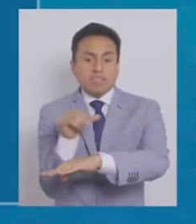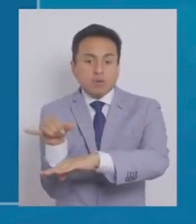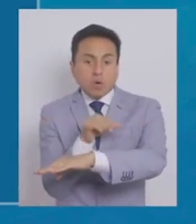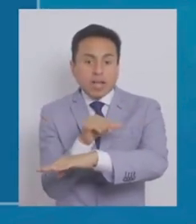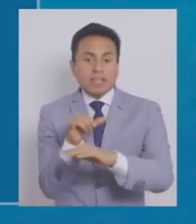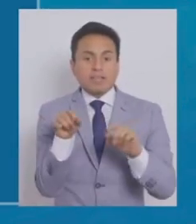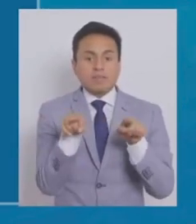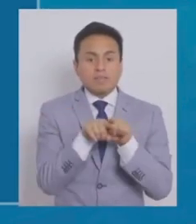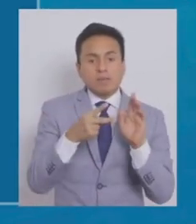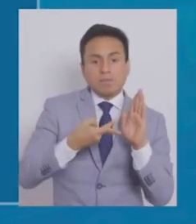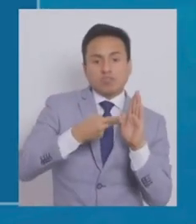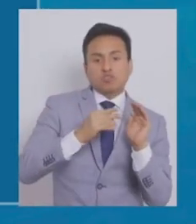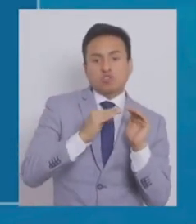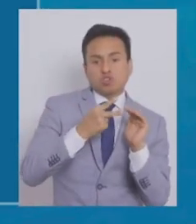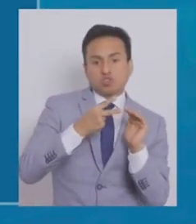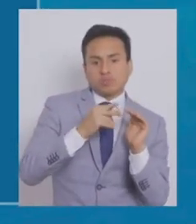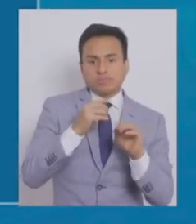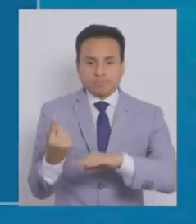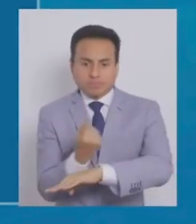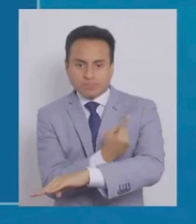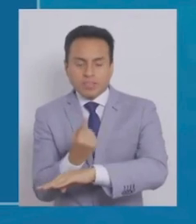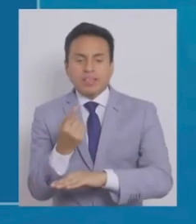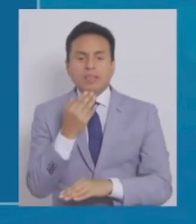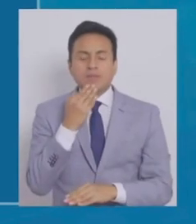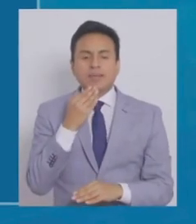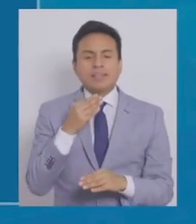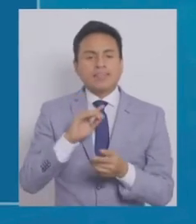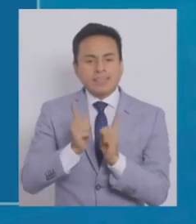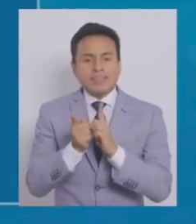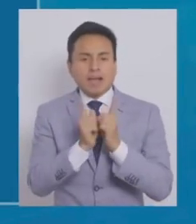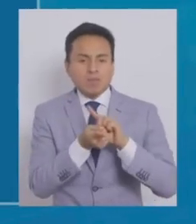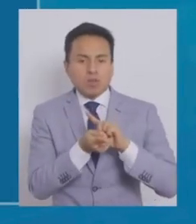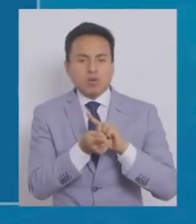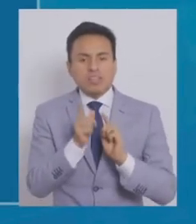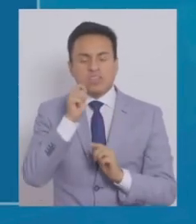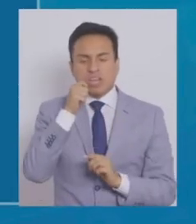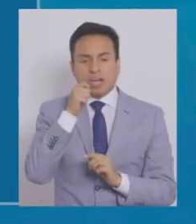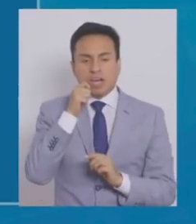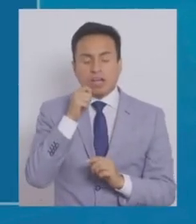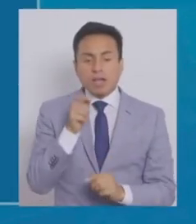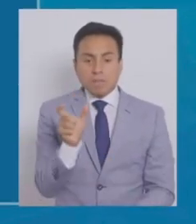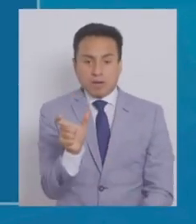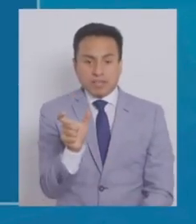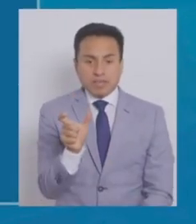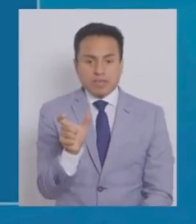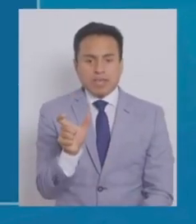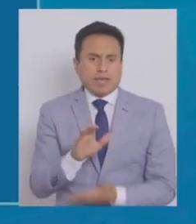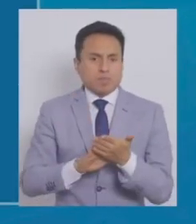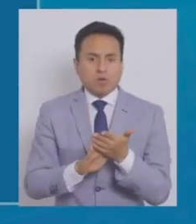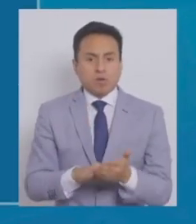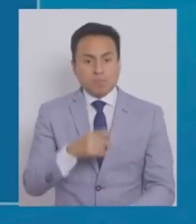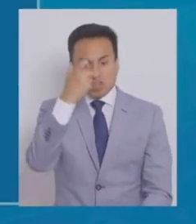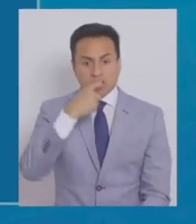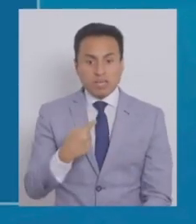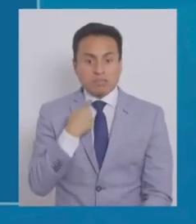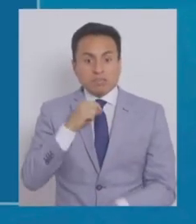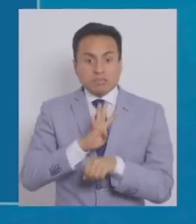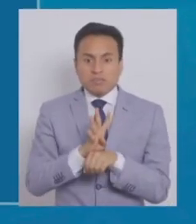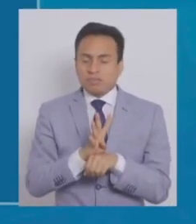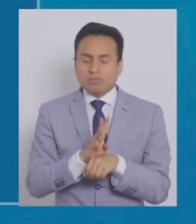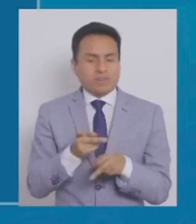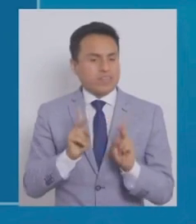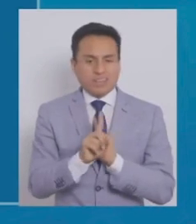al menos en paso 2 es dinámico y por tanto como explicaba no estará violeta habilitado si la persona es un caso confirmado